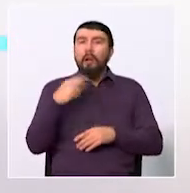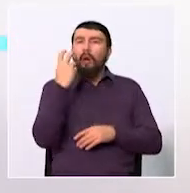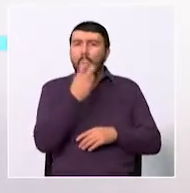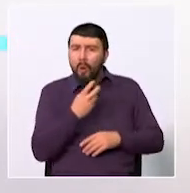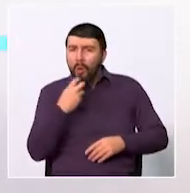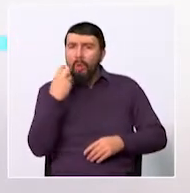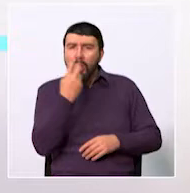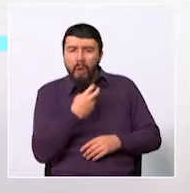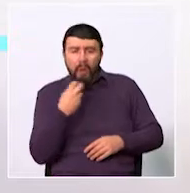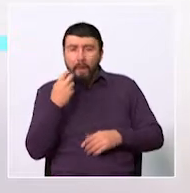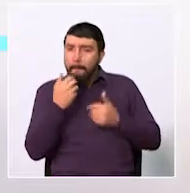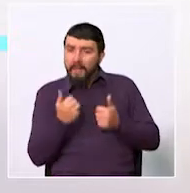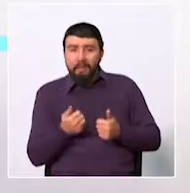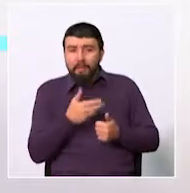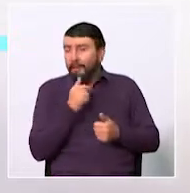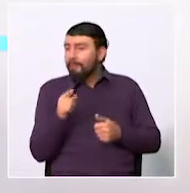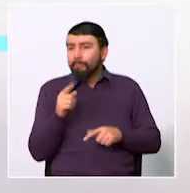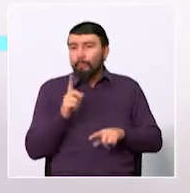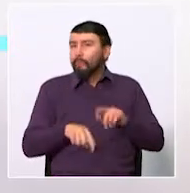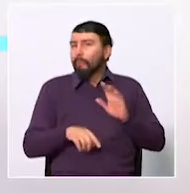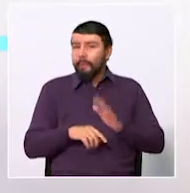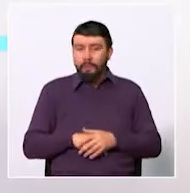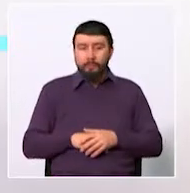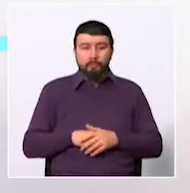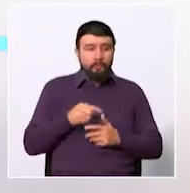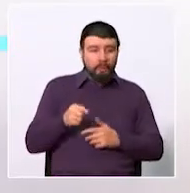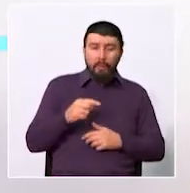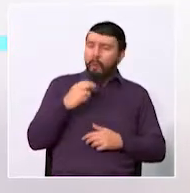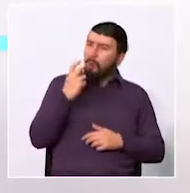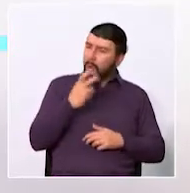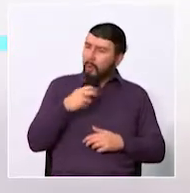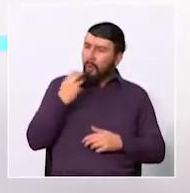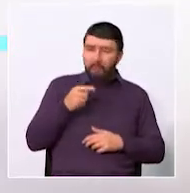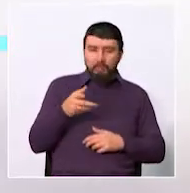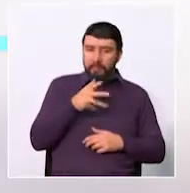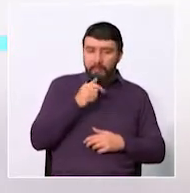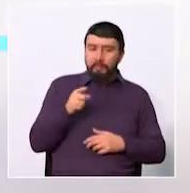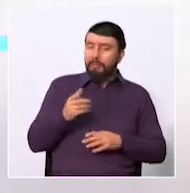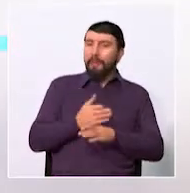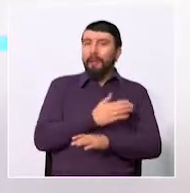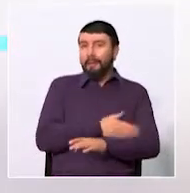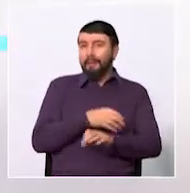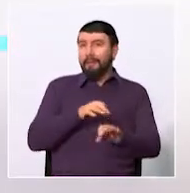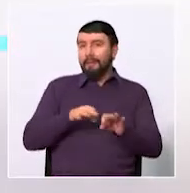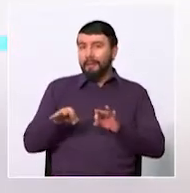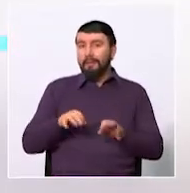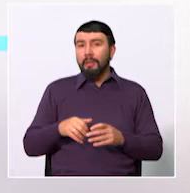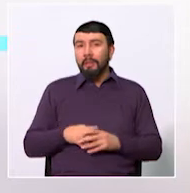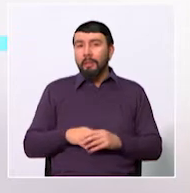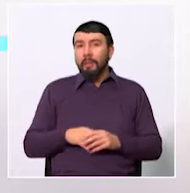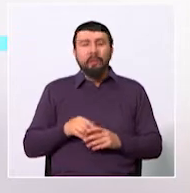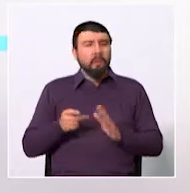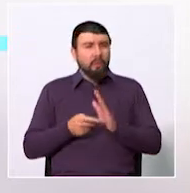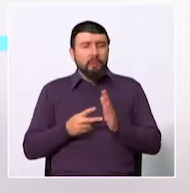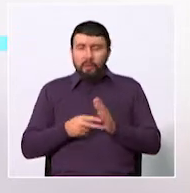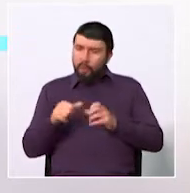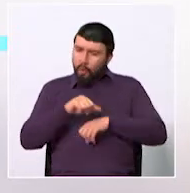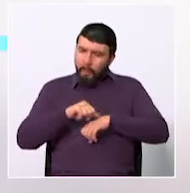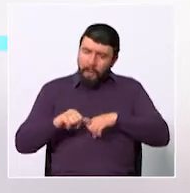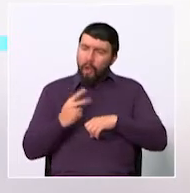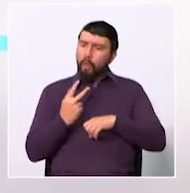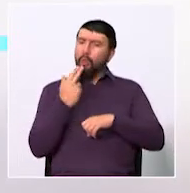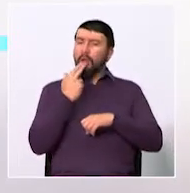bien porque no hay movimiento explicamos ahora por eso es operarlo el cuidado es